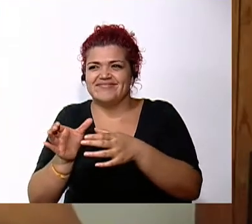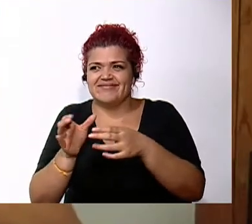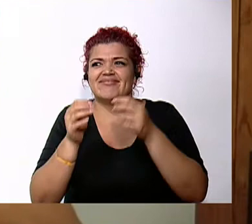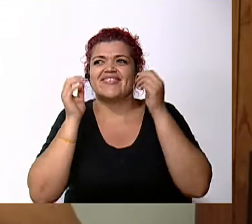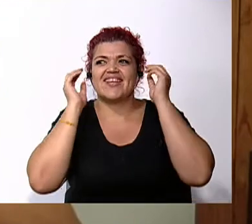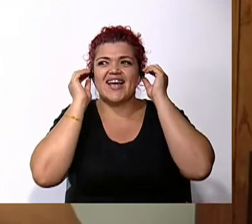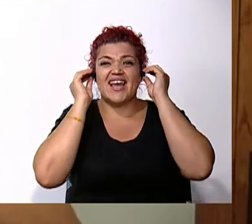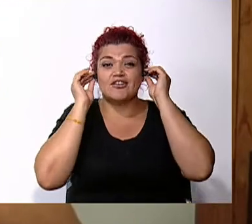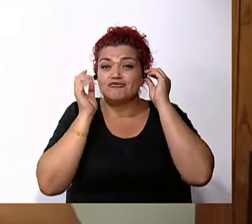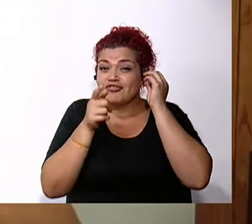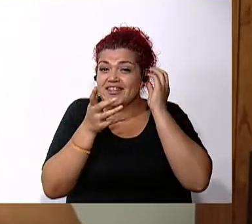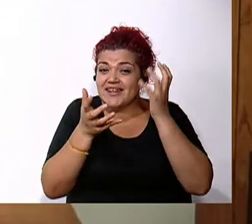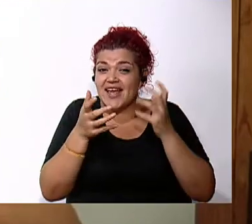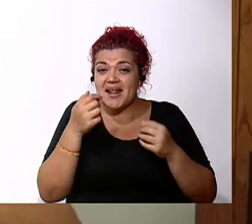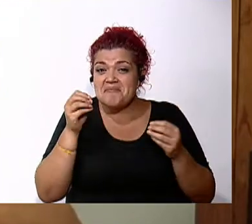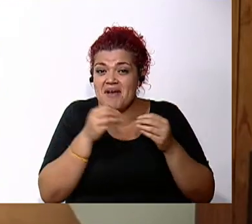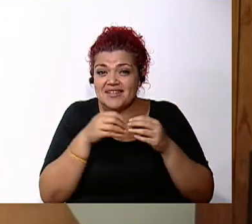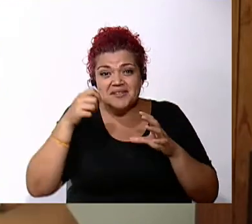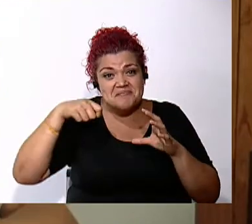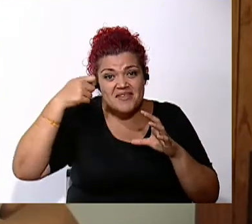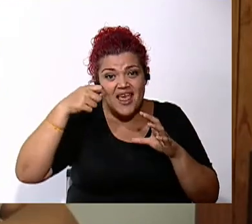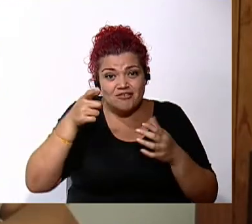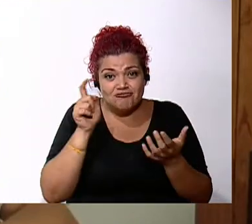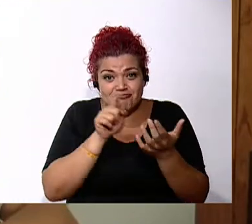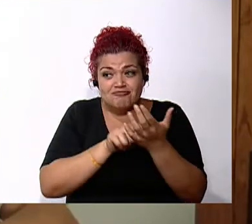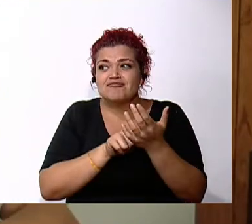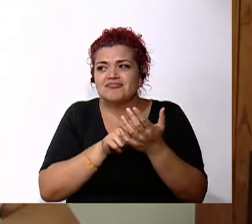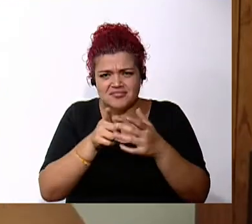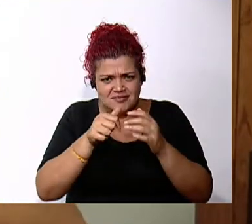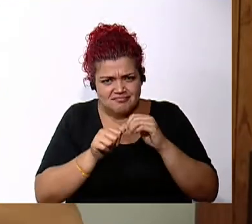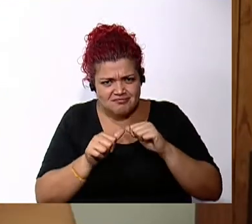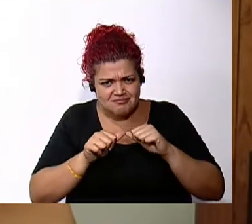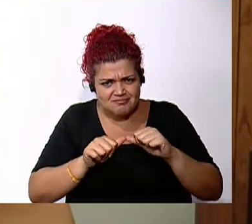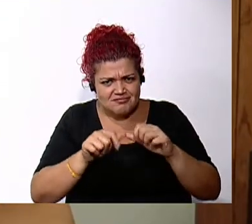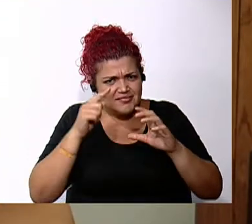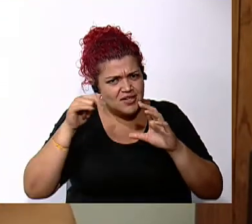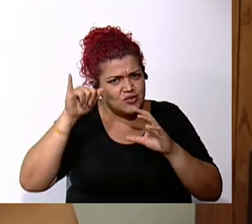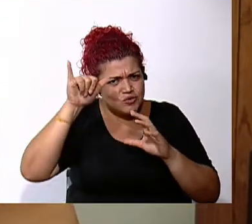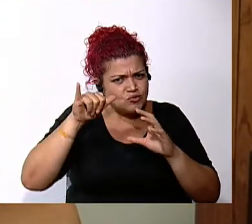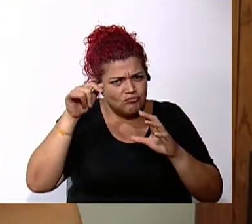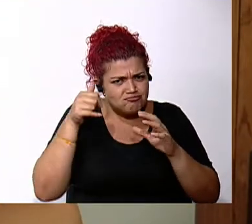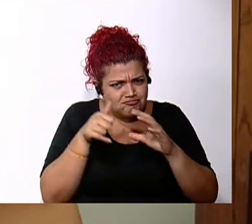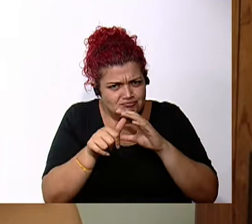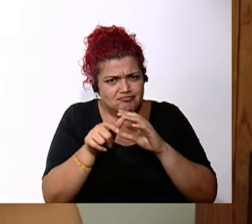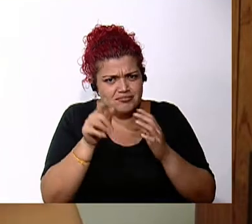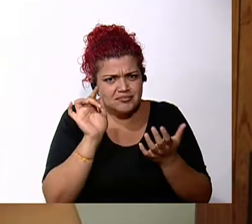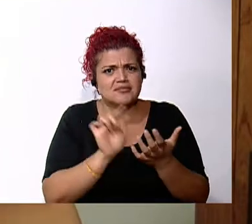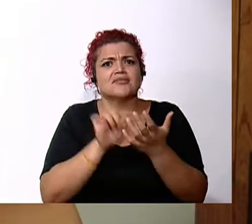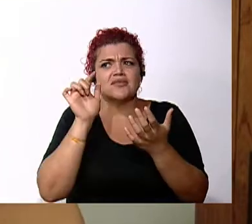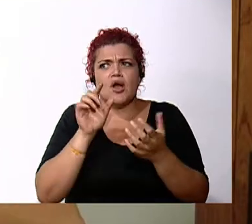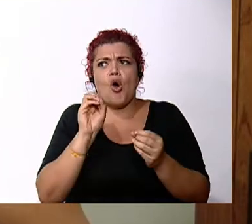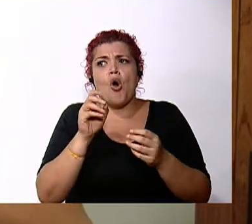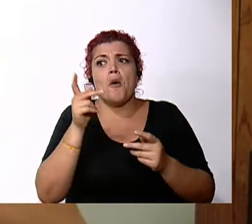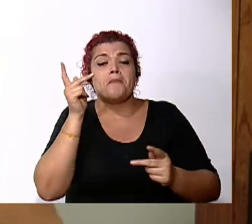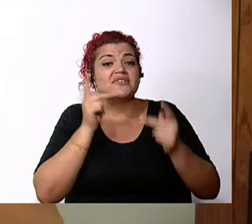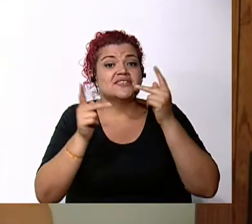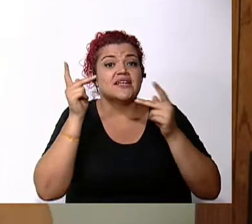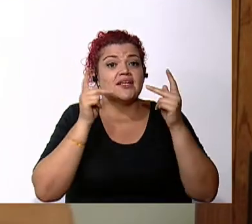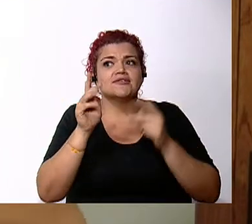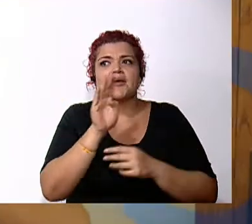Y si quieres ver más vídeos de ciencia como estos, síguenos en YouTube en Clowntifics. O visítanos en nuestra web